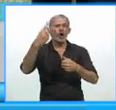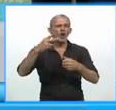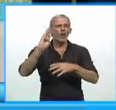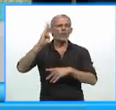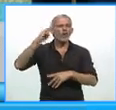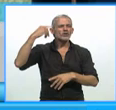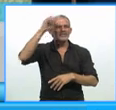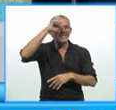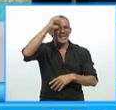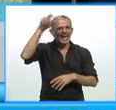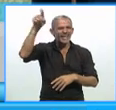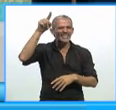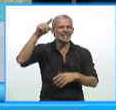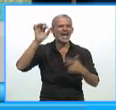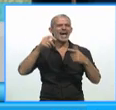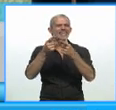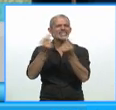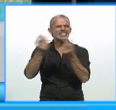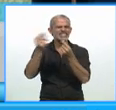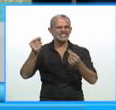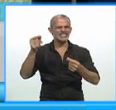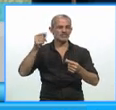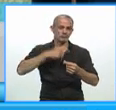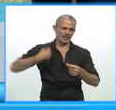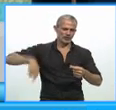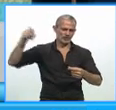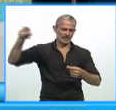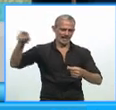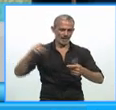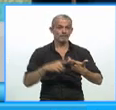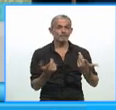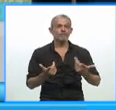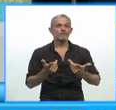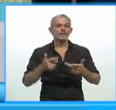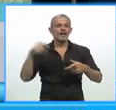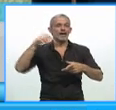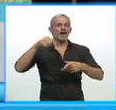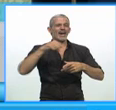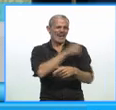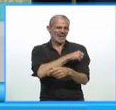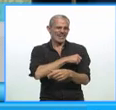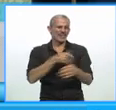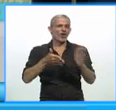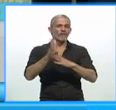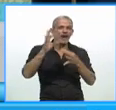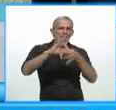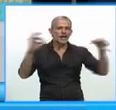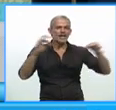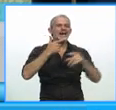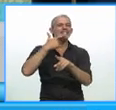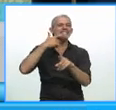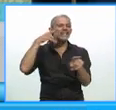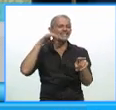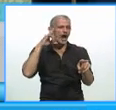Atenas 2004 y Beijing 2008 junto a Camau Espínola. La aventura en tierras cariocas será especial para Santiago por